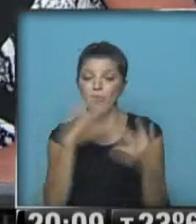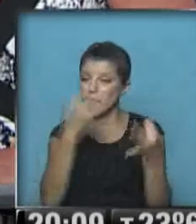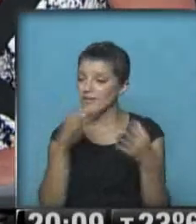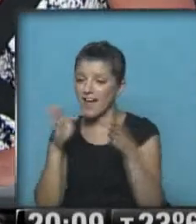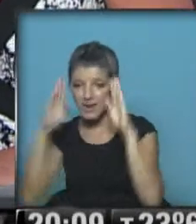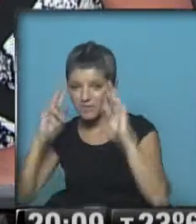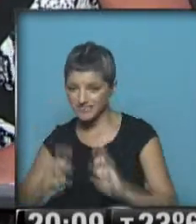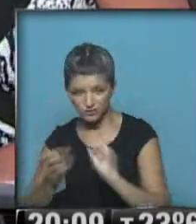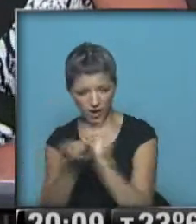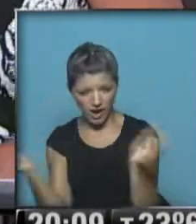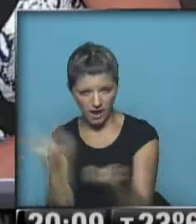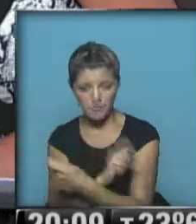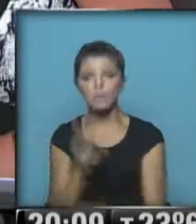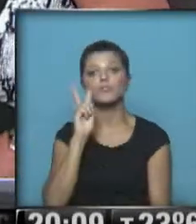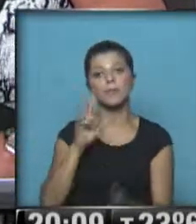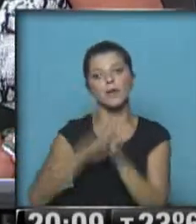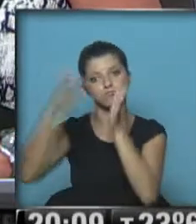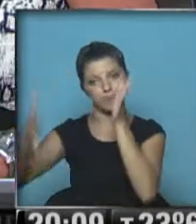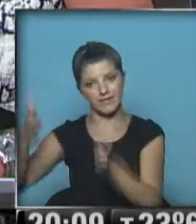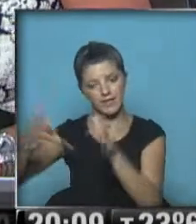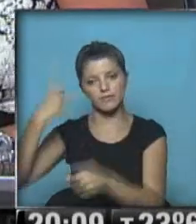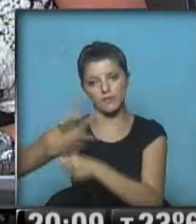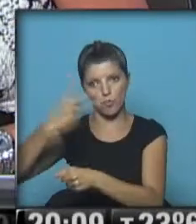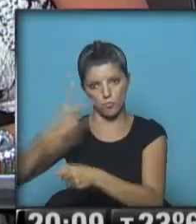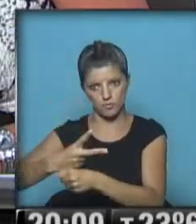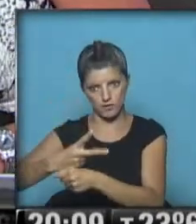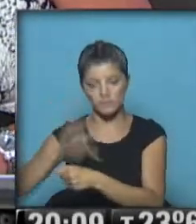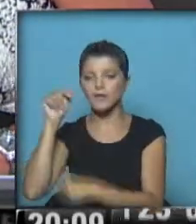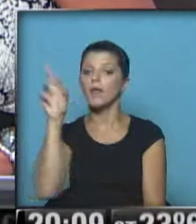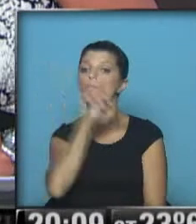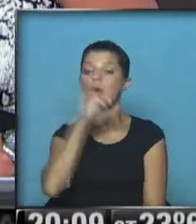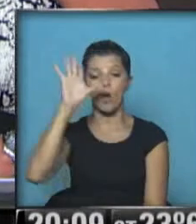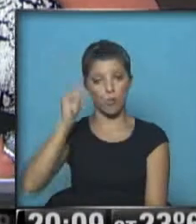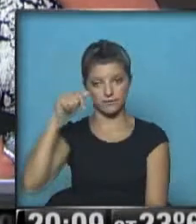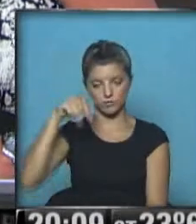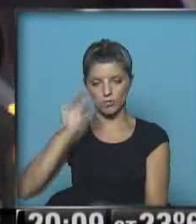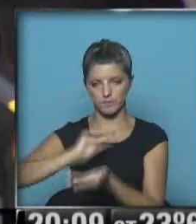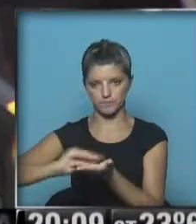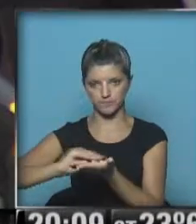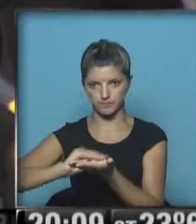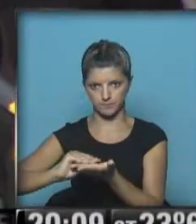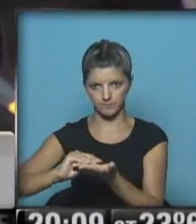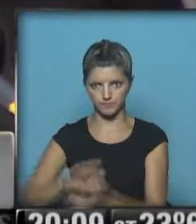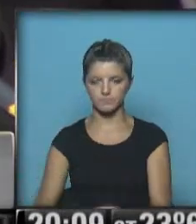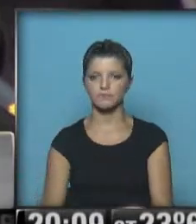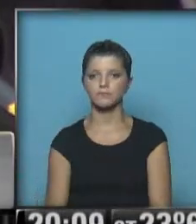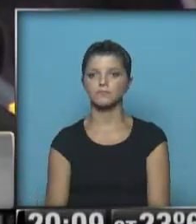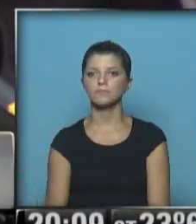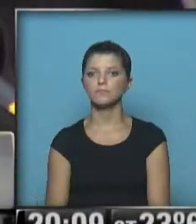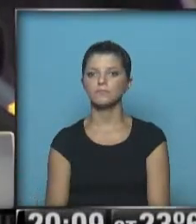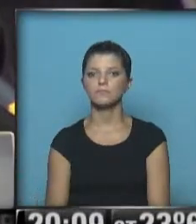curso de la investigación vamos a dar la segunda parte de la participación de arroyo salgado hoy en el senado es medida